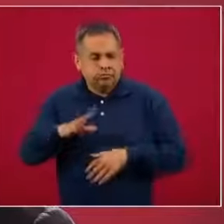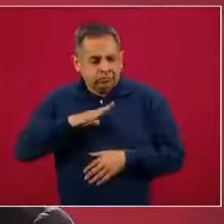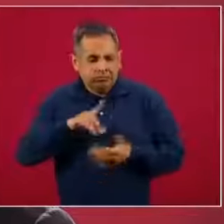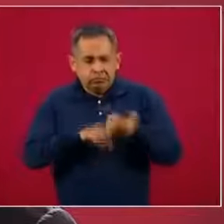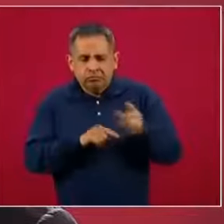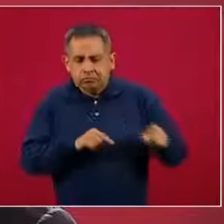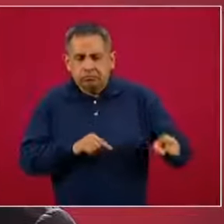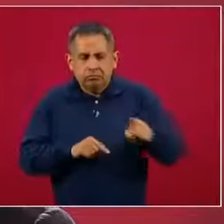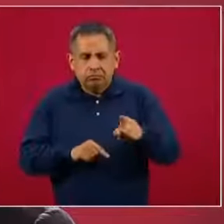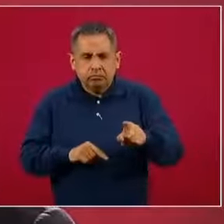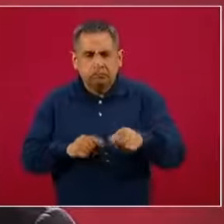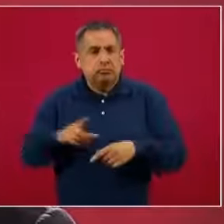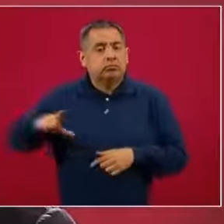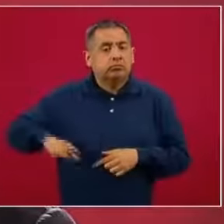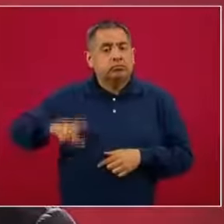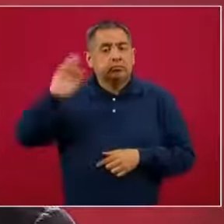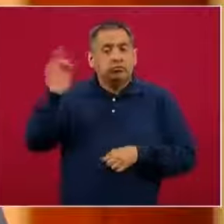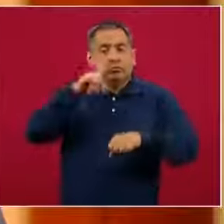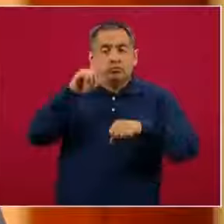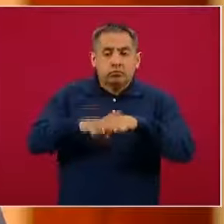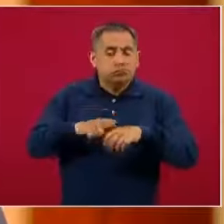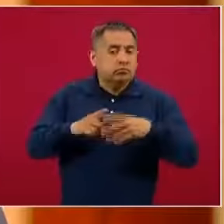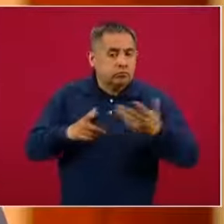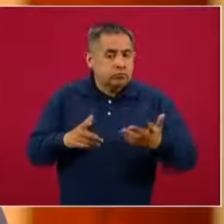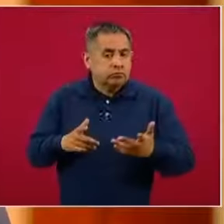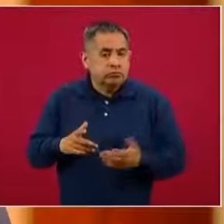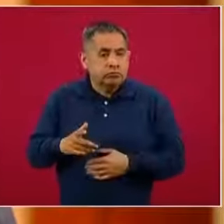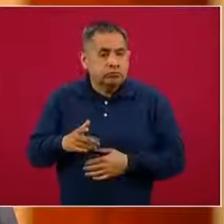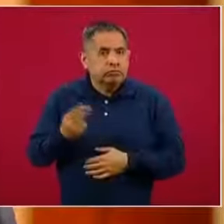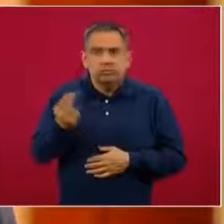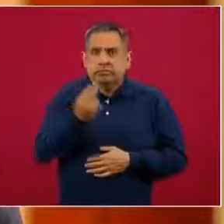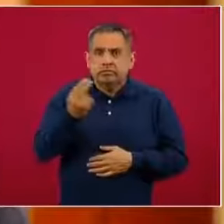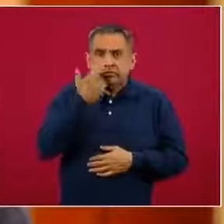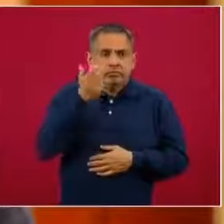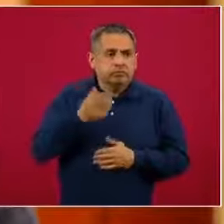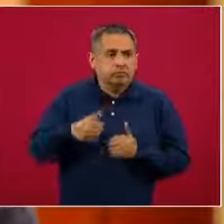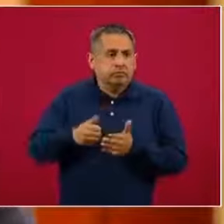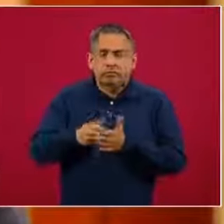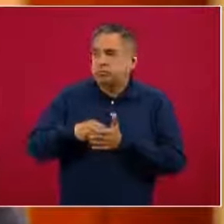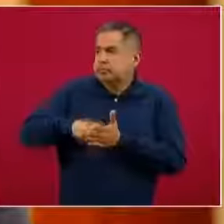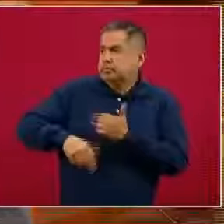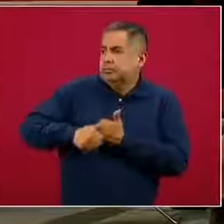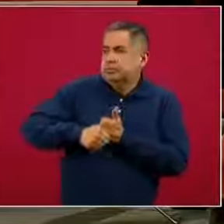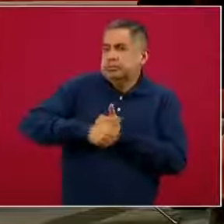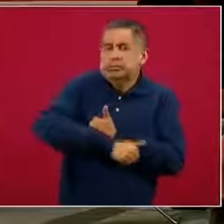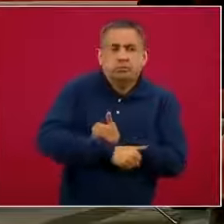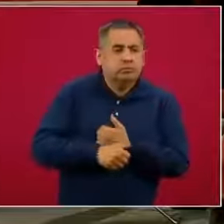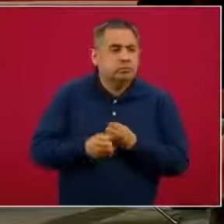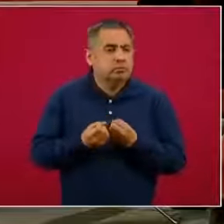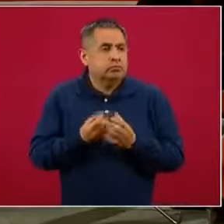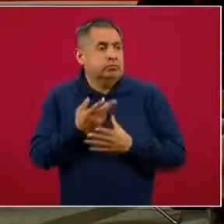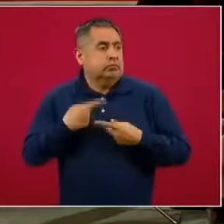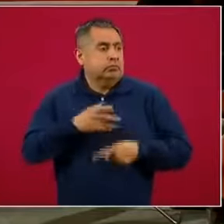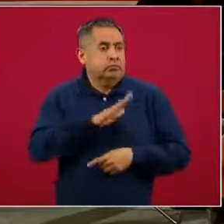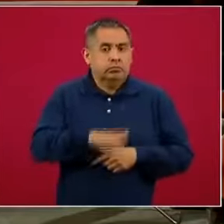señalamientos de que al gobierno federal, al gobierno de México, le interesaba ocultar la realidad sobre la